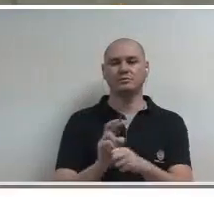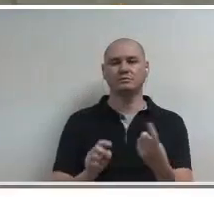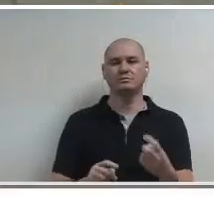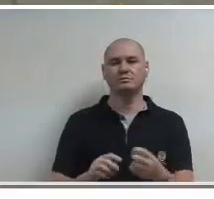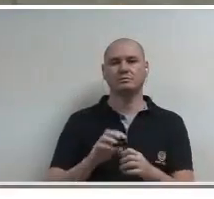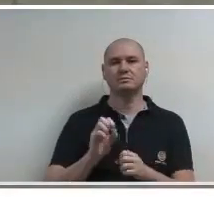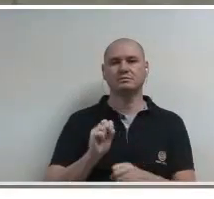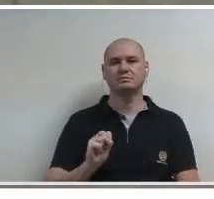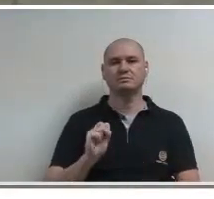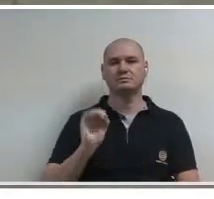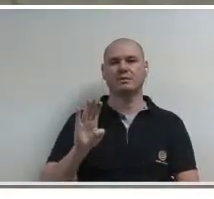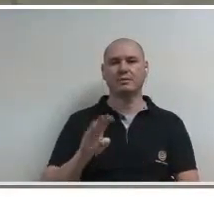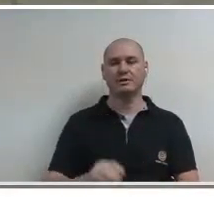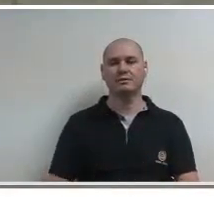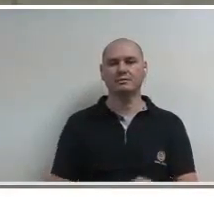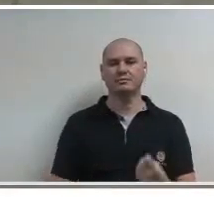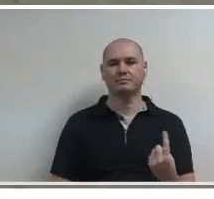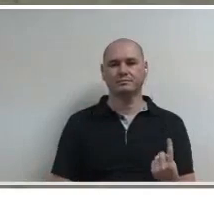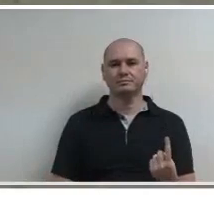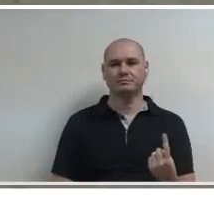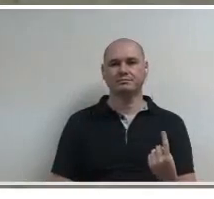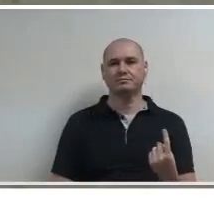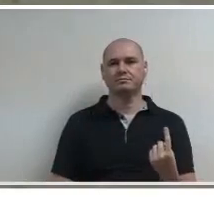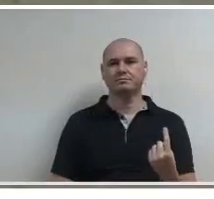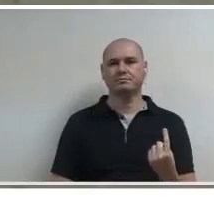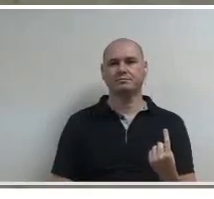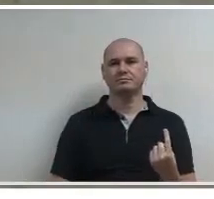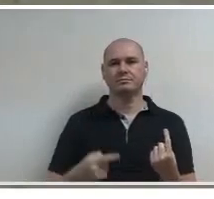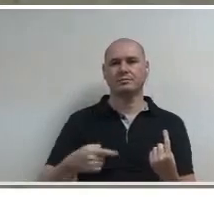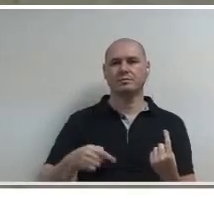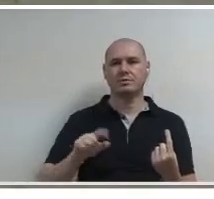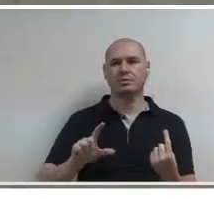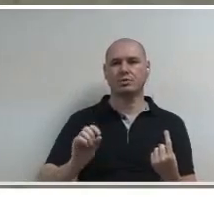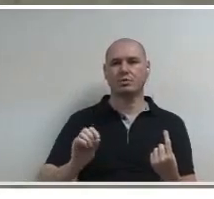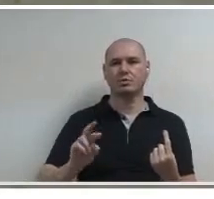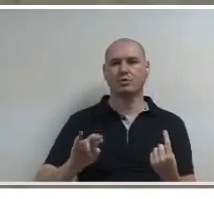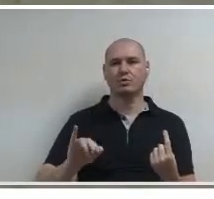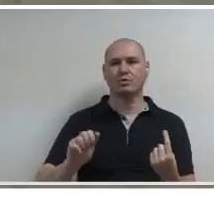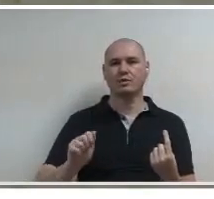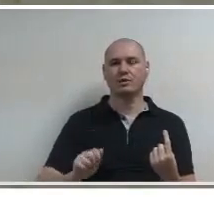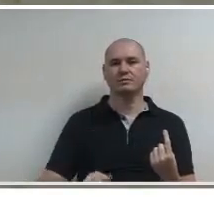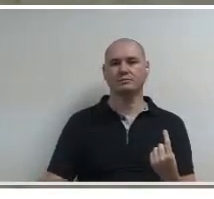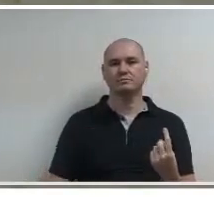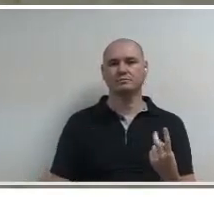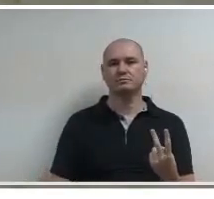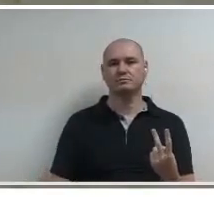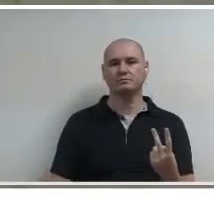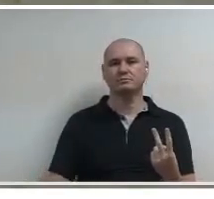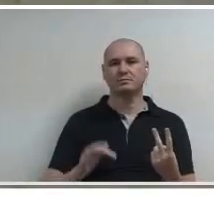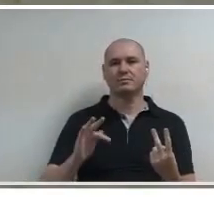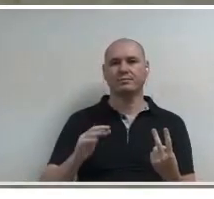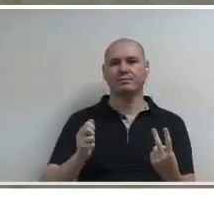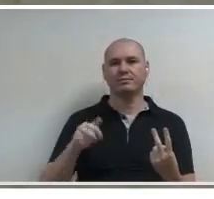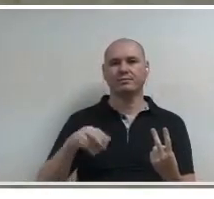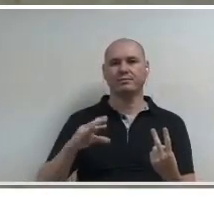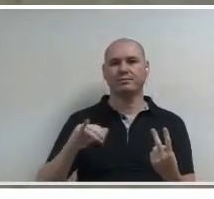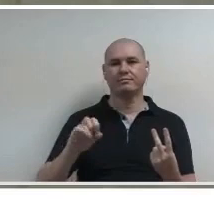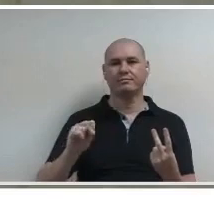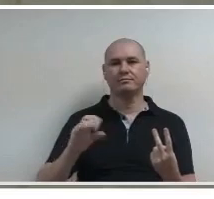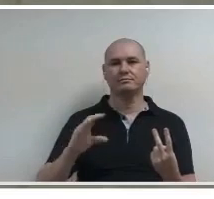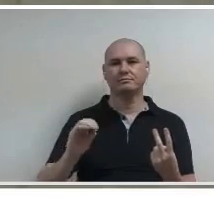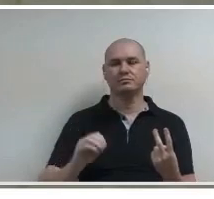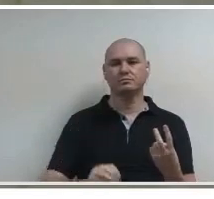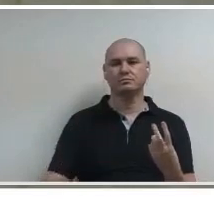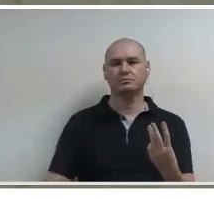Ya, Guareco, dos defensores públicos San Bernardino de Guanabe. Terna número uno, Gloria Elizabeth Ayala Ferreira.